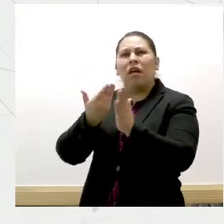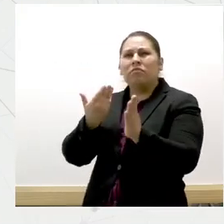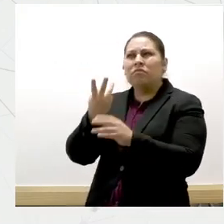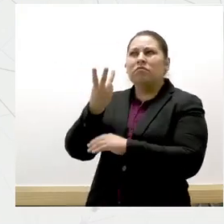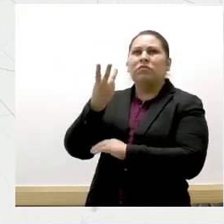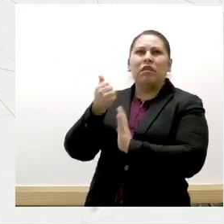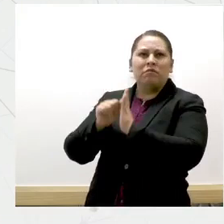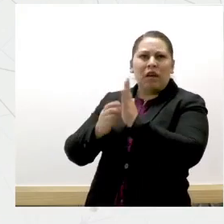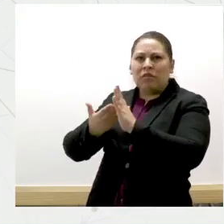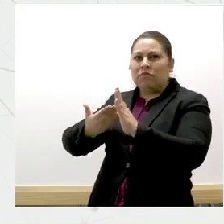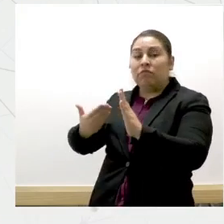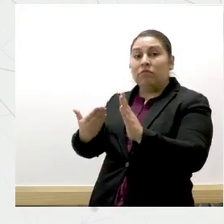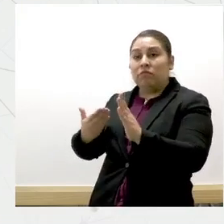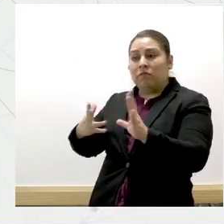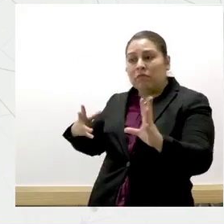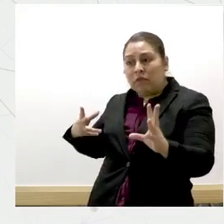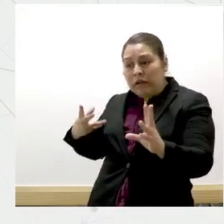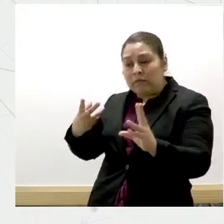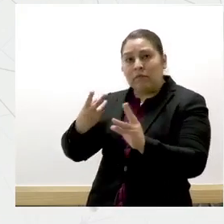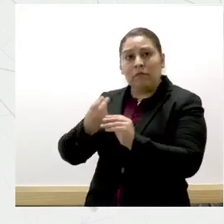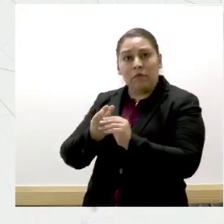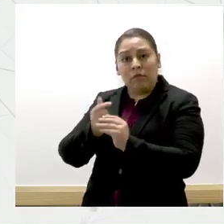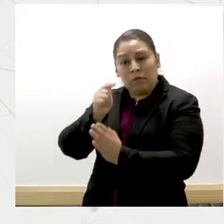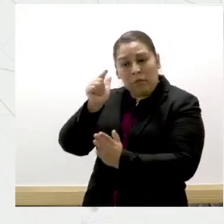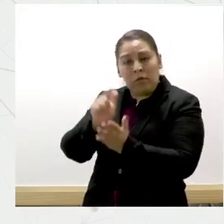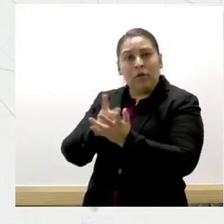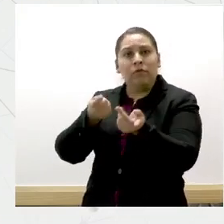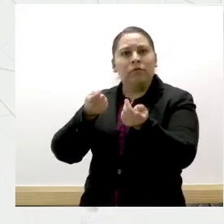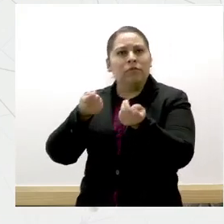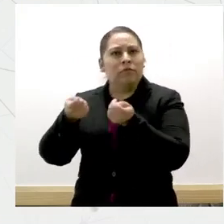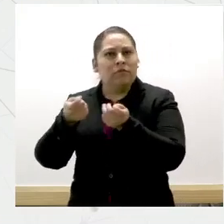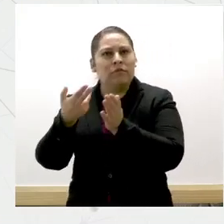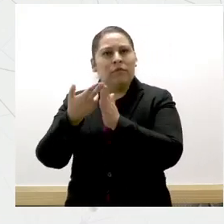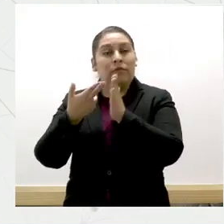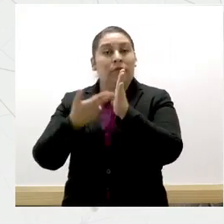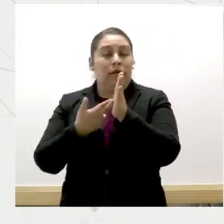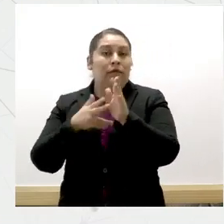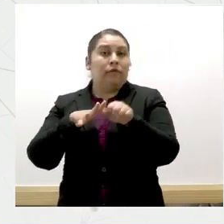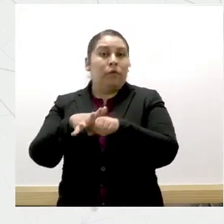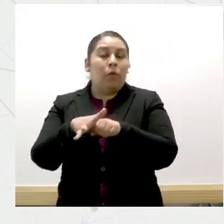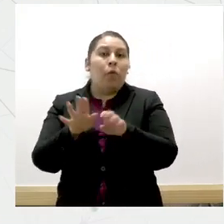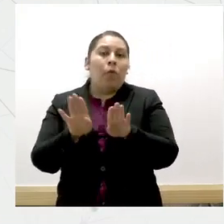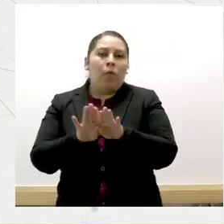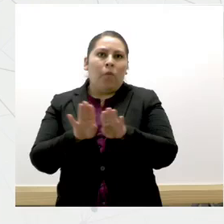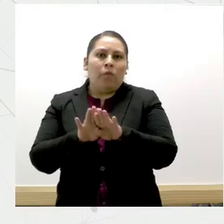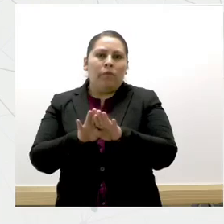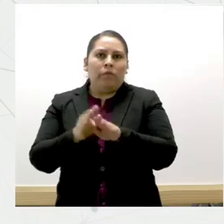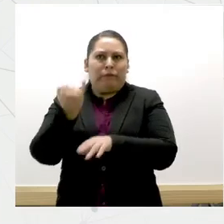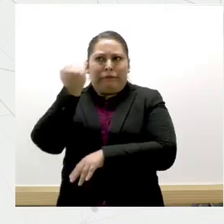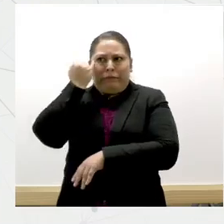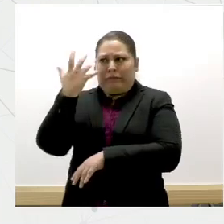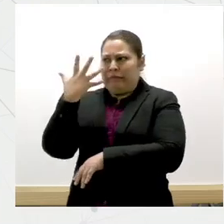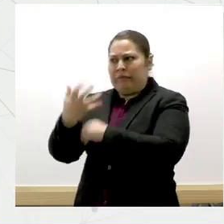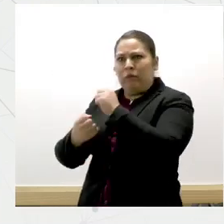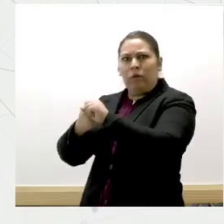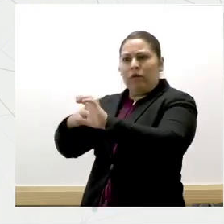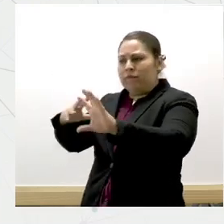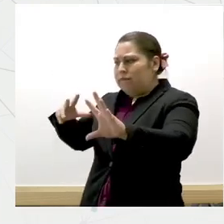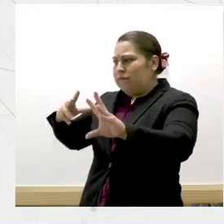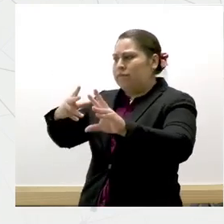que lleva regular. El Reglamento Europeo es el fruto del trabajo del regulador de 5 años. Ahora echemos la mirada